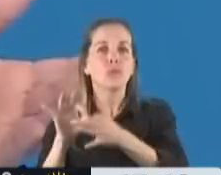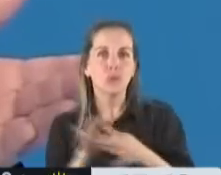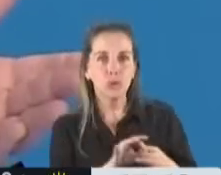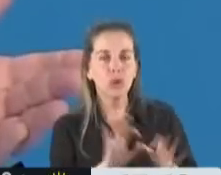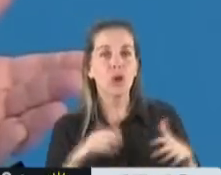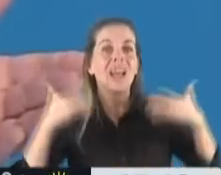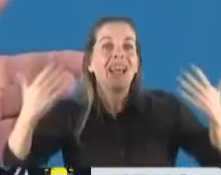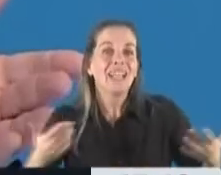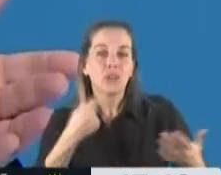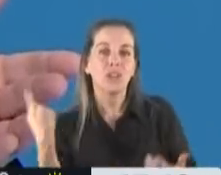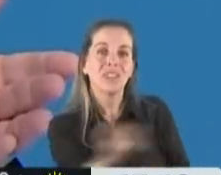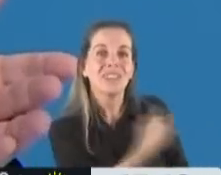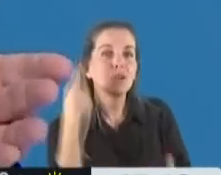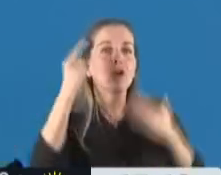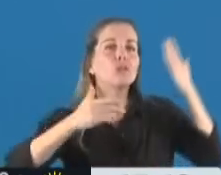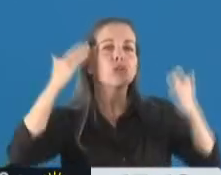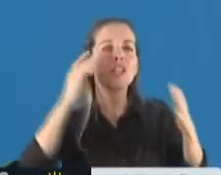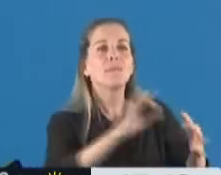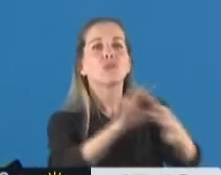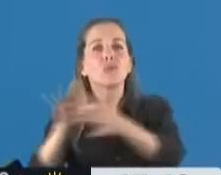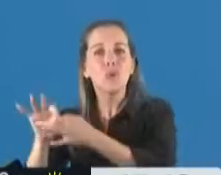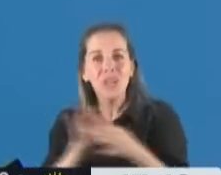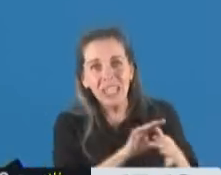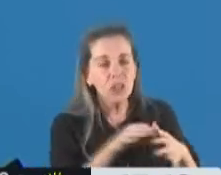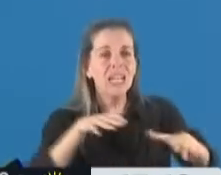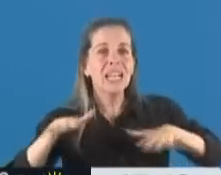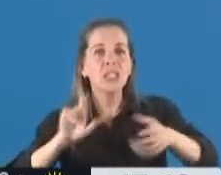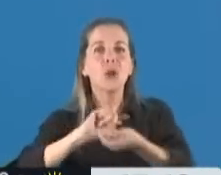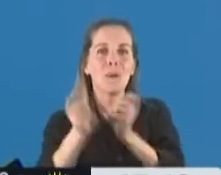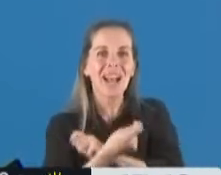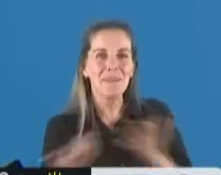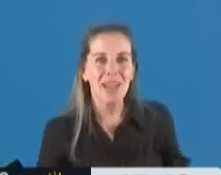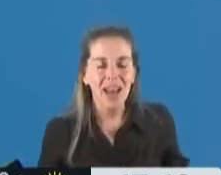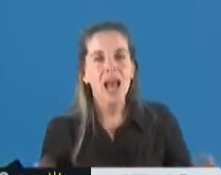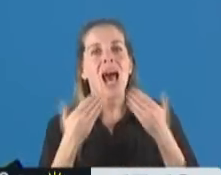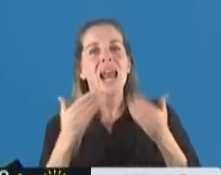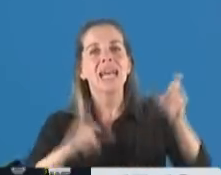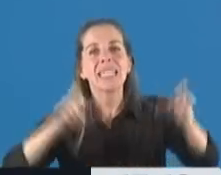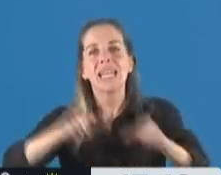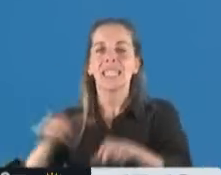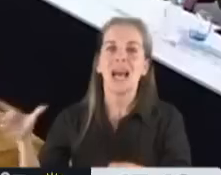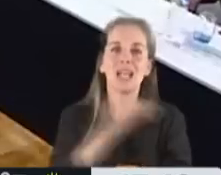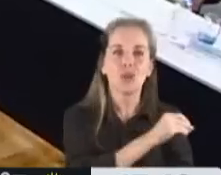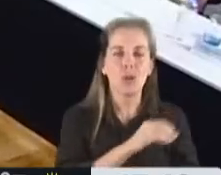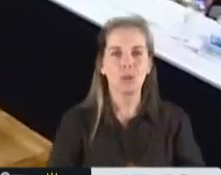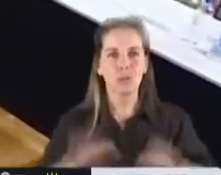Entonces, si soñamos entre todos, vamos a cambiar la realidad. Gracias a todos y todas por su tiempo.